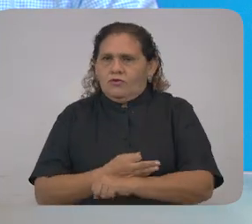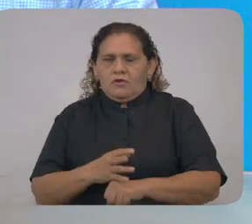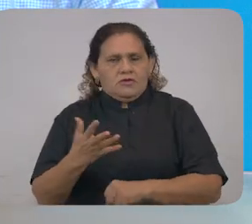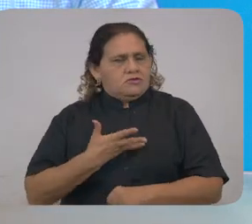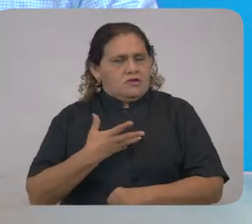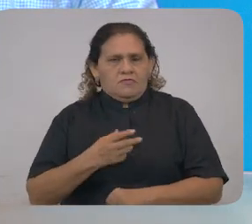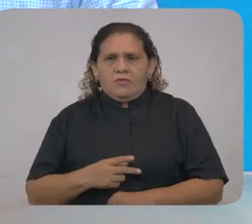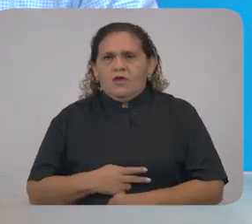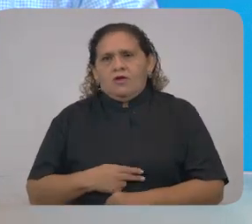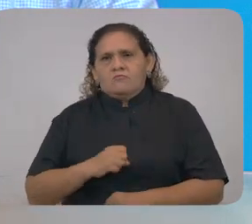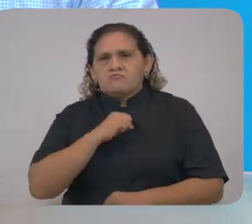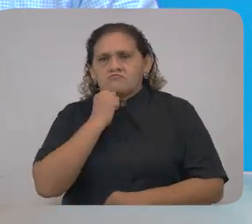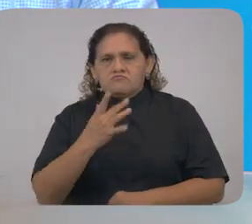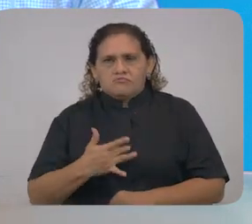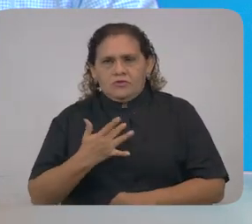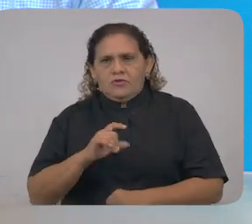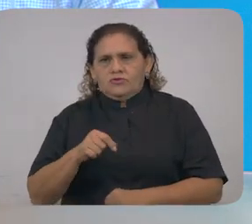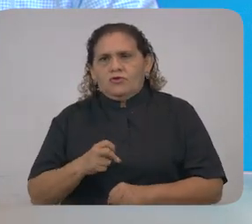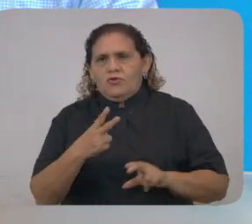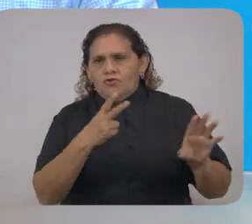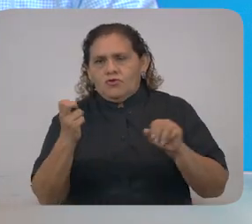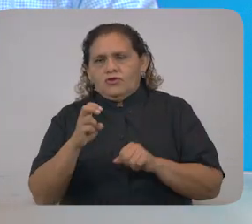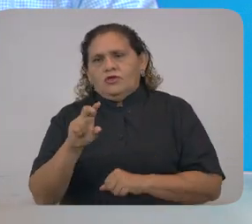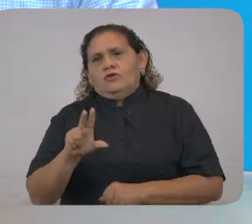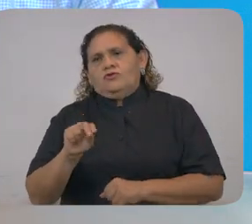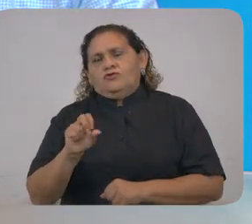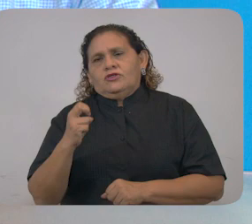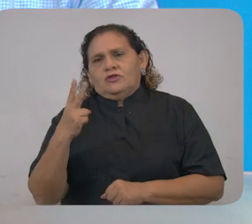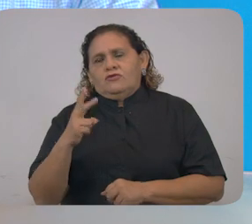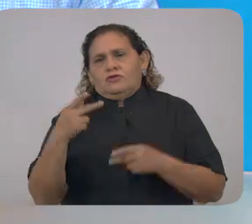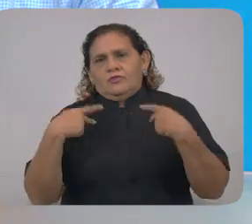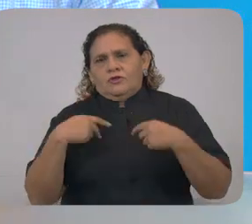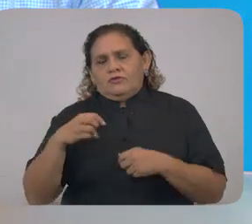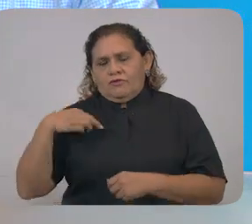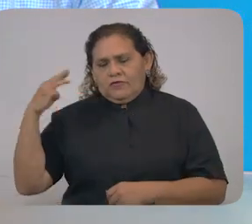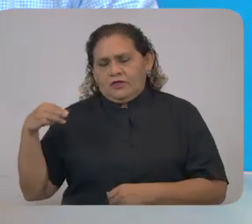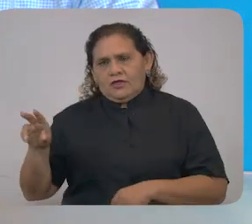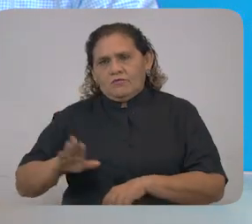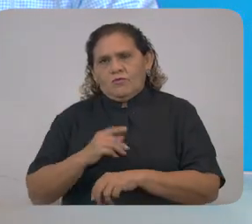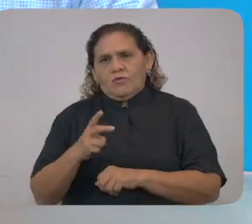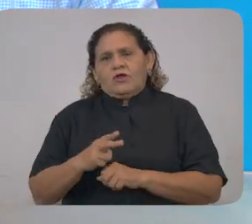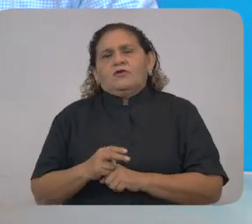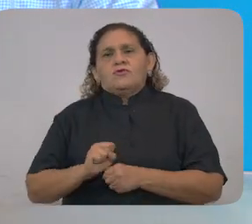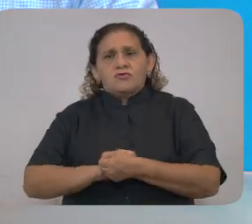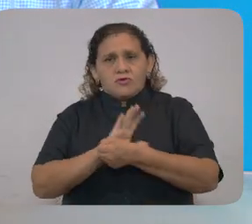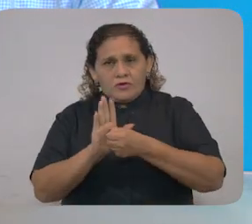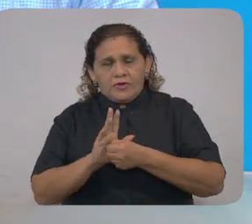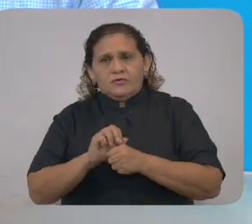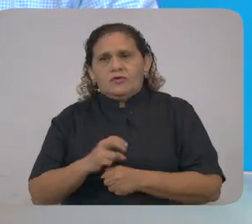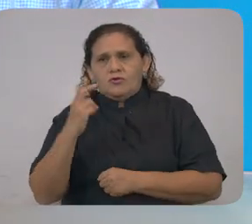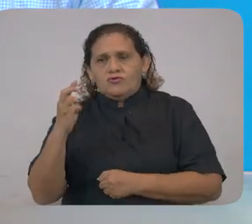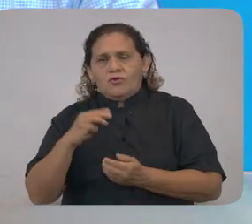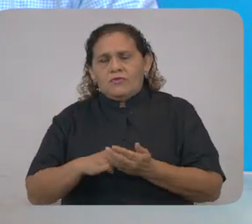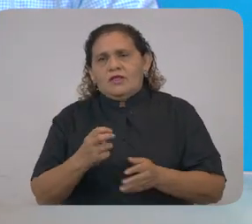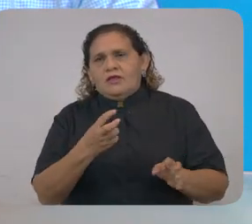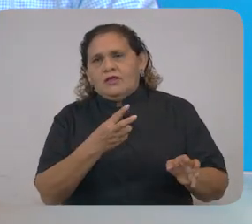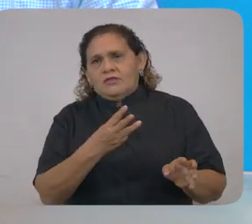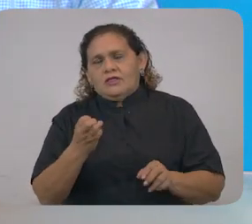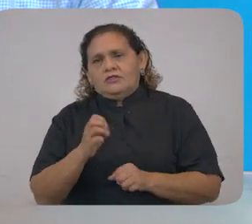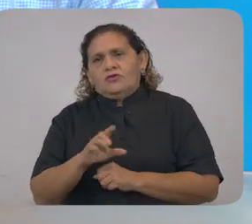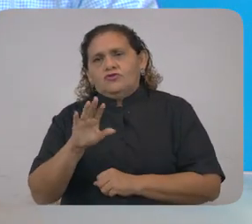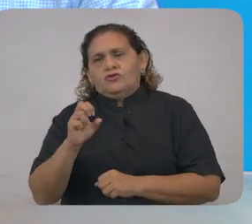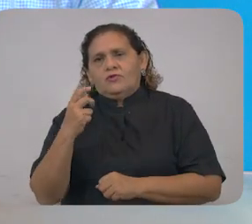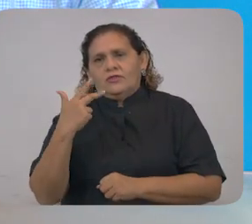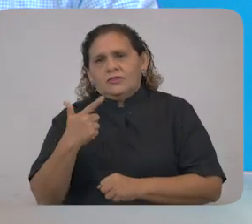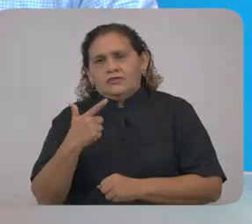reporta síntomas. En total, son 282 las personas fallecidas a causa del coronavirus. De los 2.357